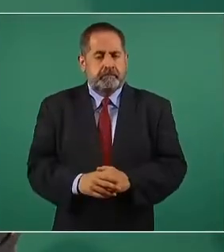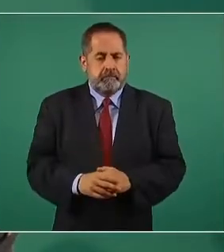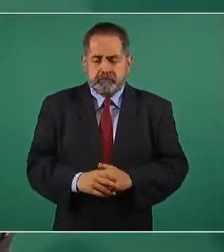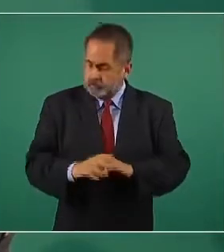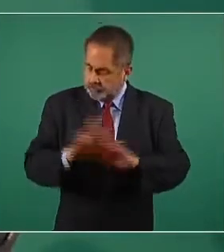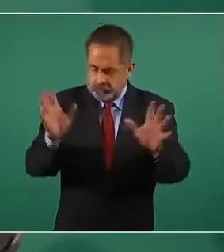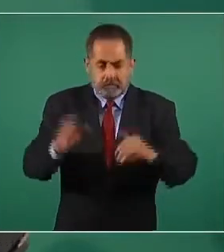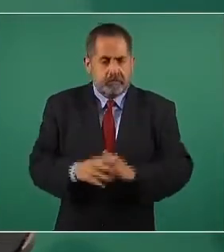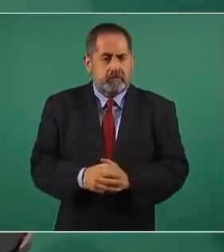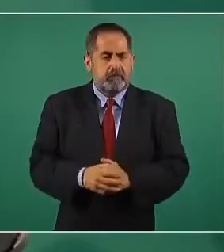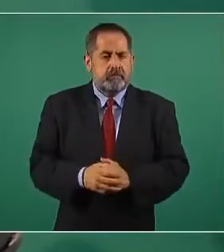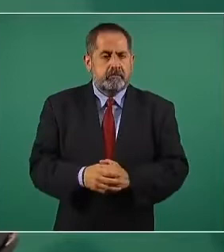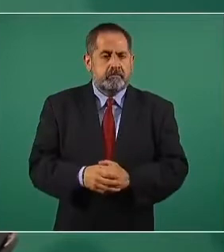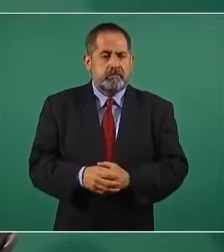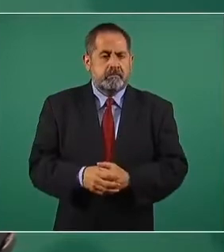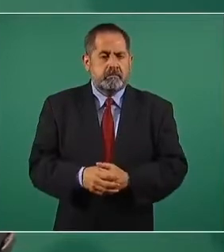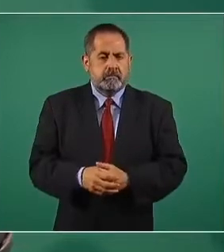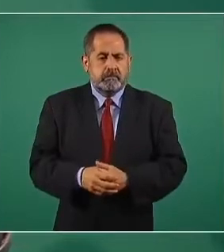Entonces,